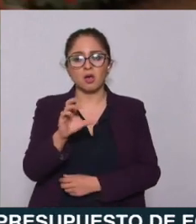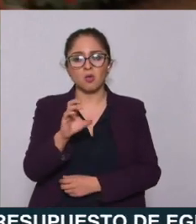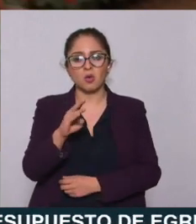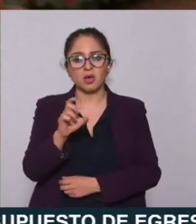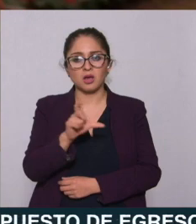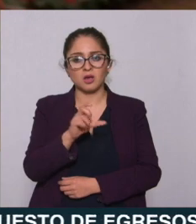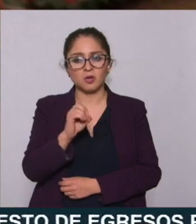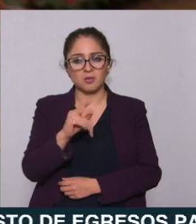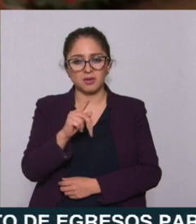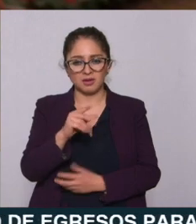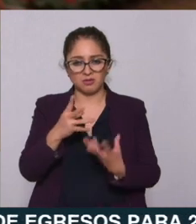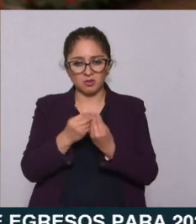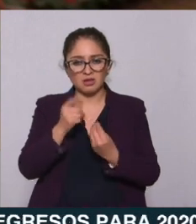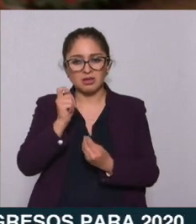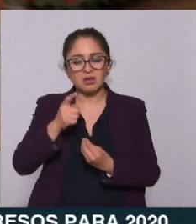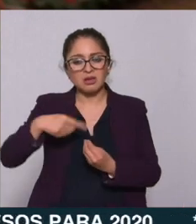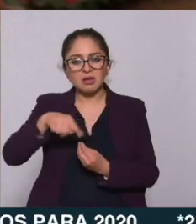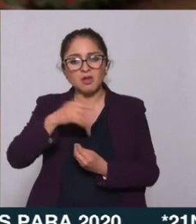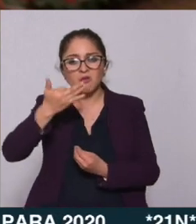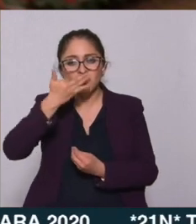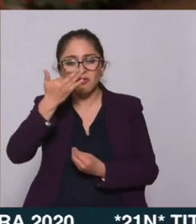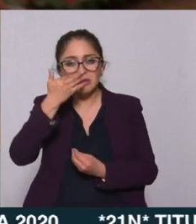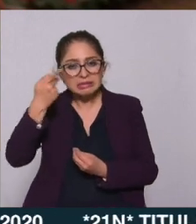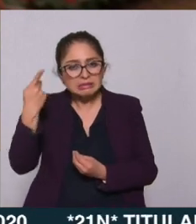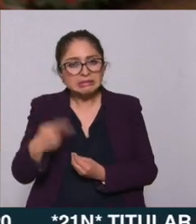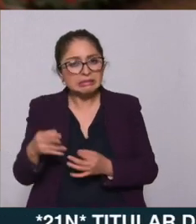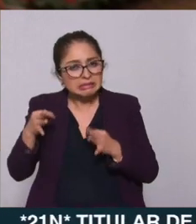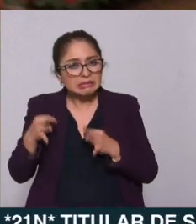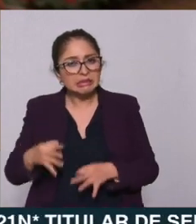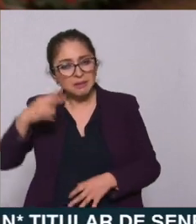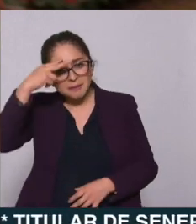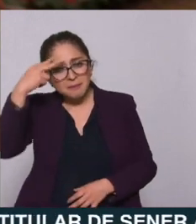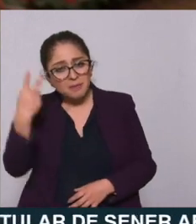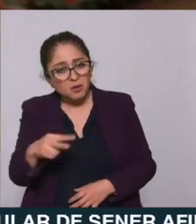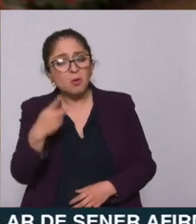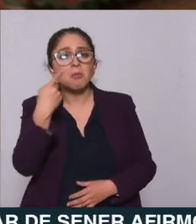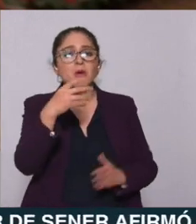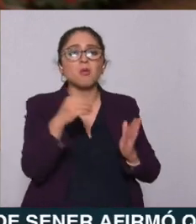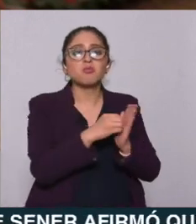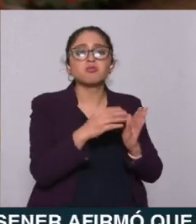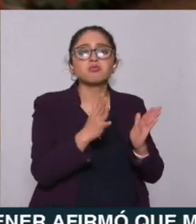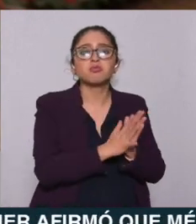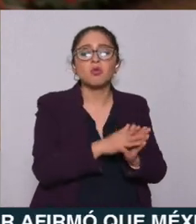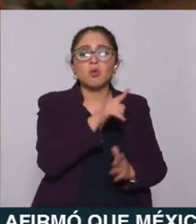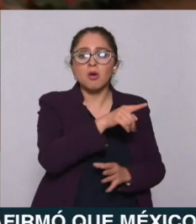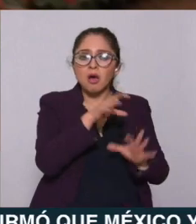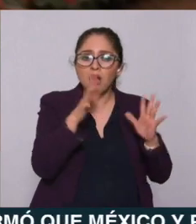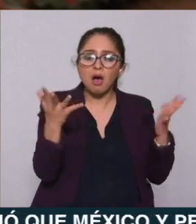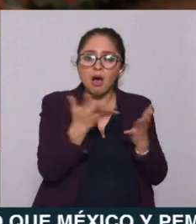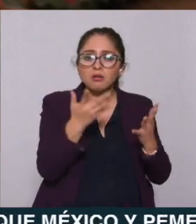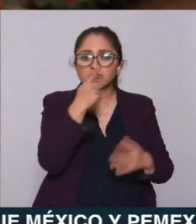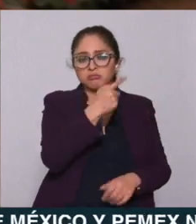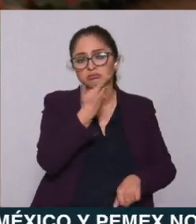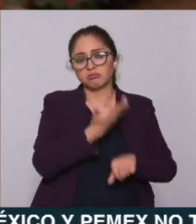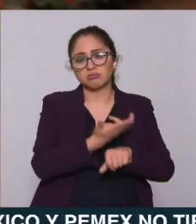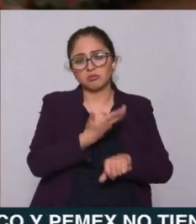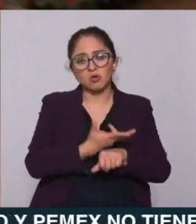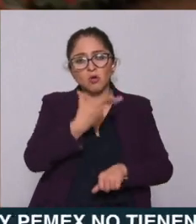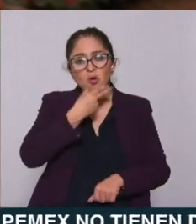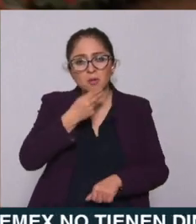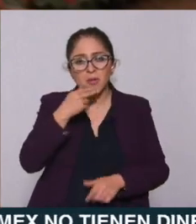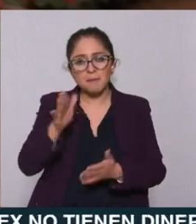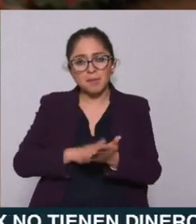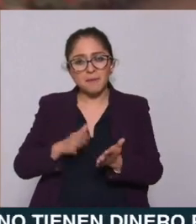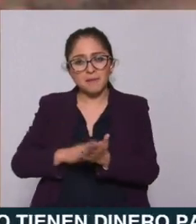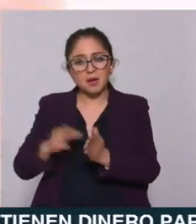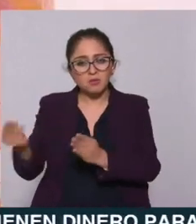es originaria de México, pero la patente la tiene Estados Unidos, un norteamericano se la llevó